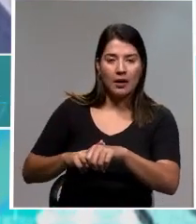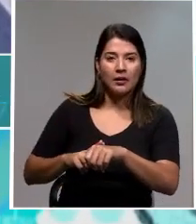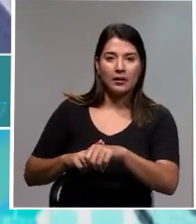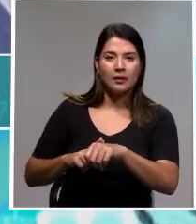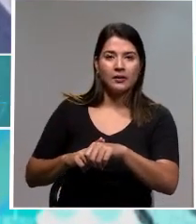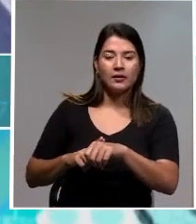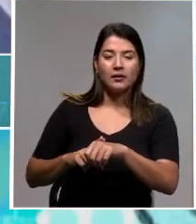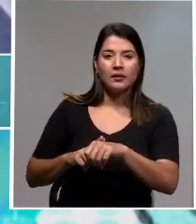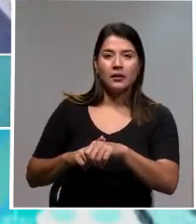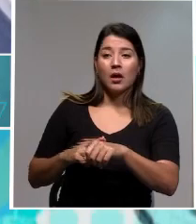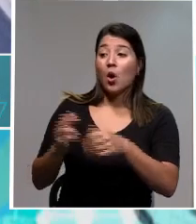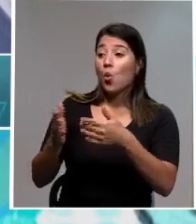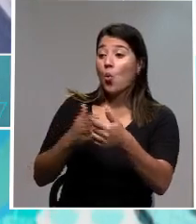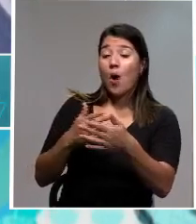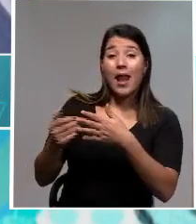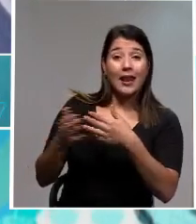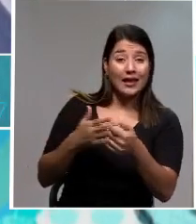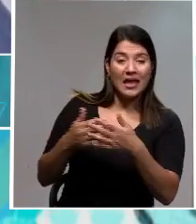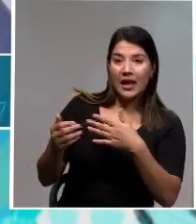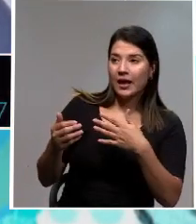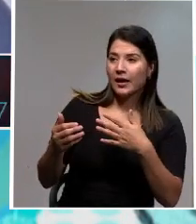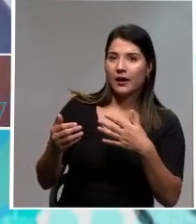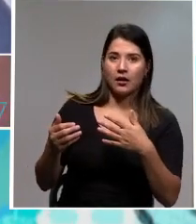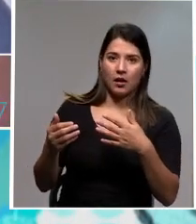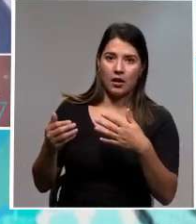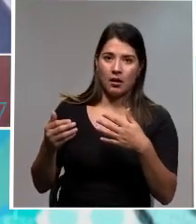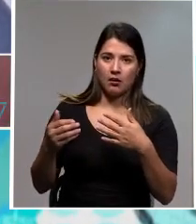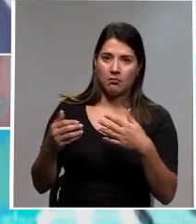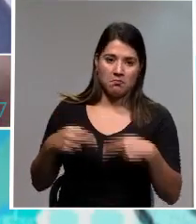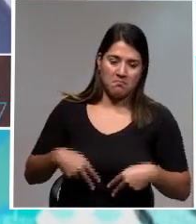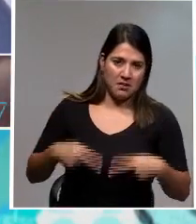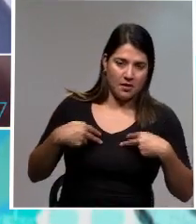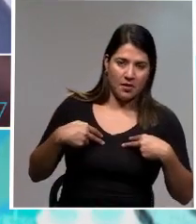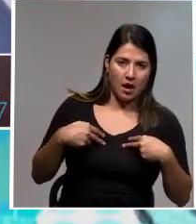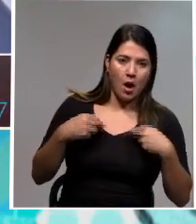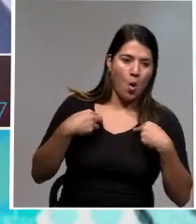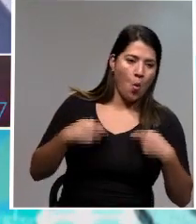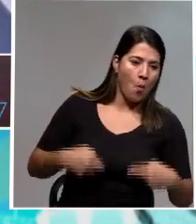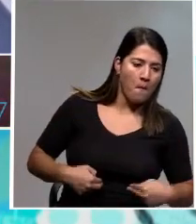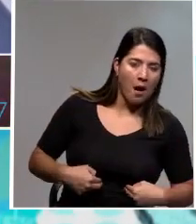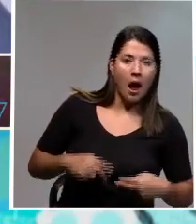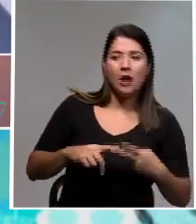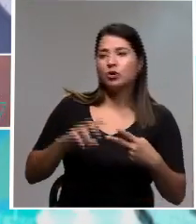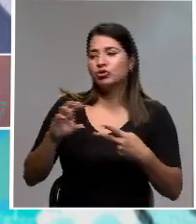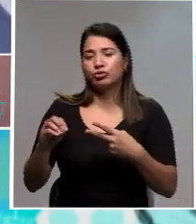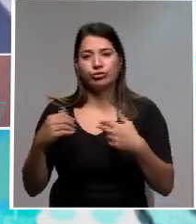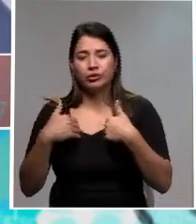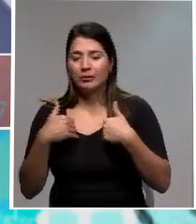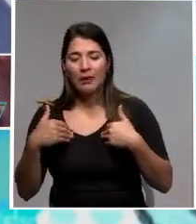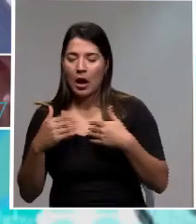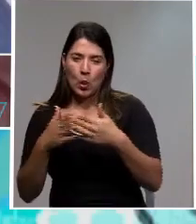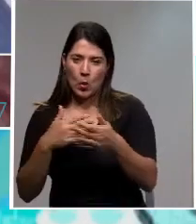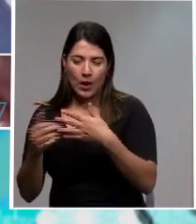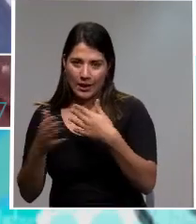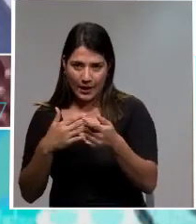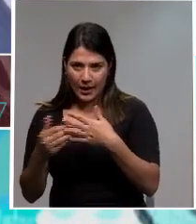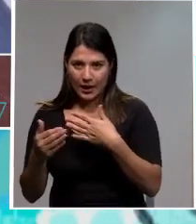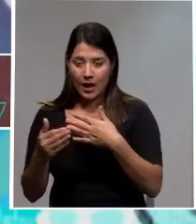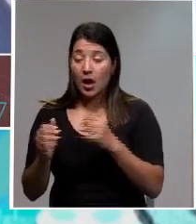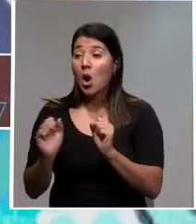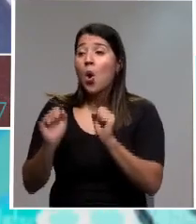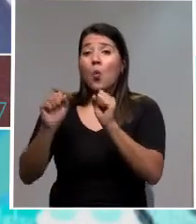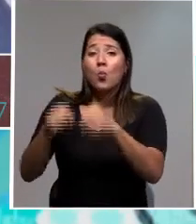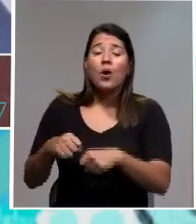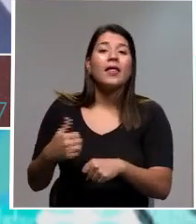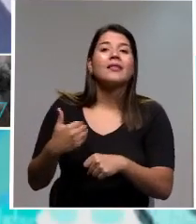que cualquier especie sufra interacciones con microorganismos que les causan daño